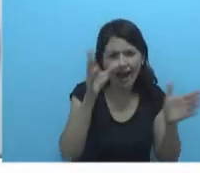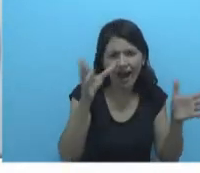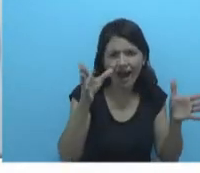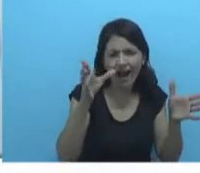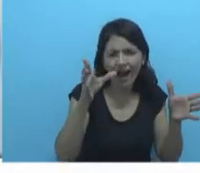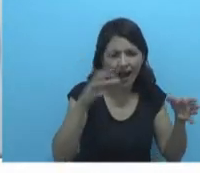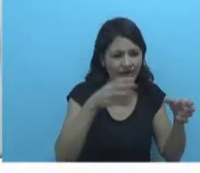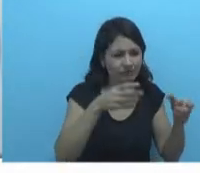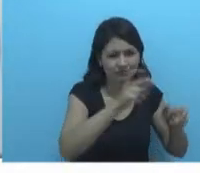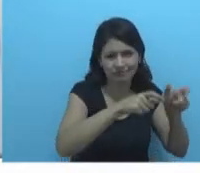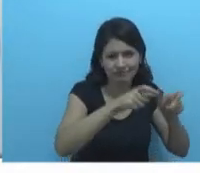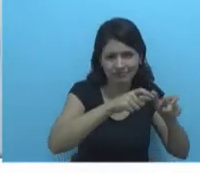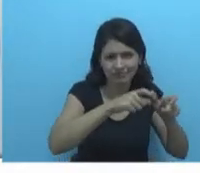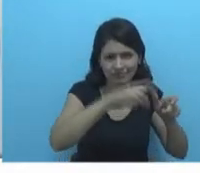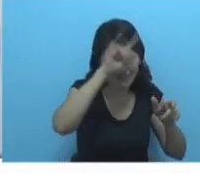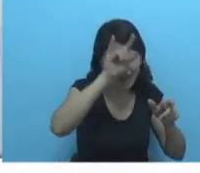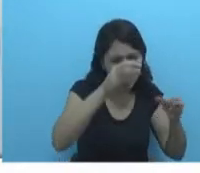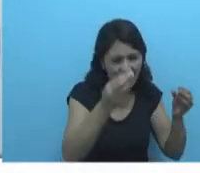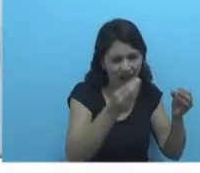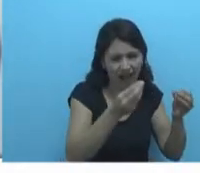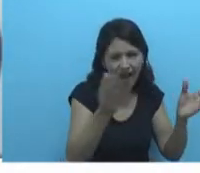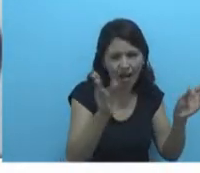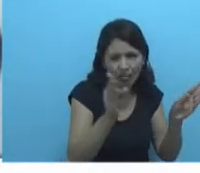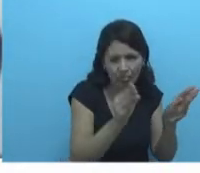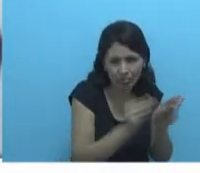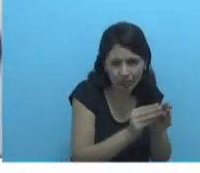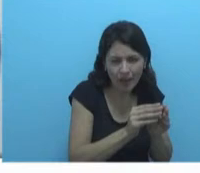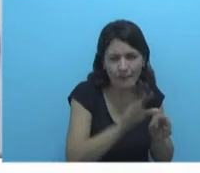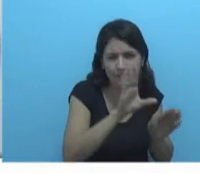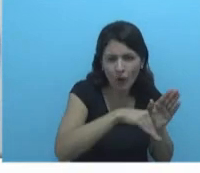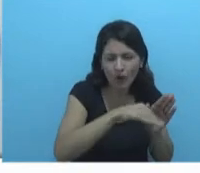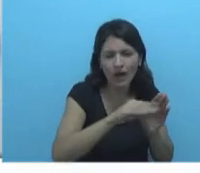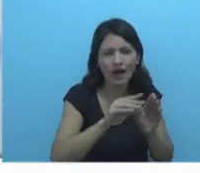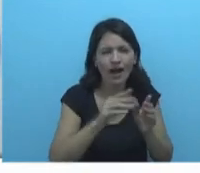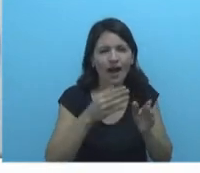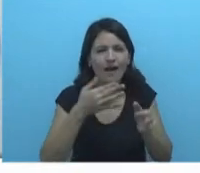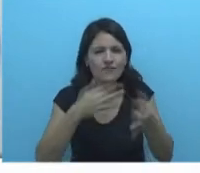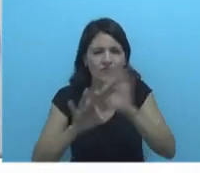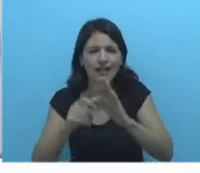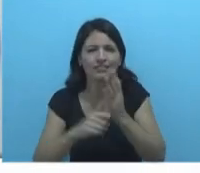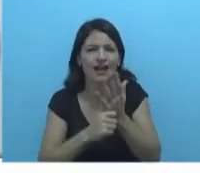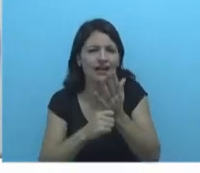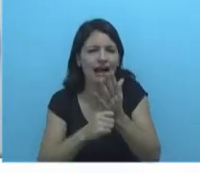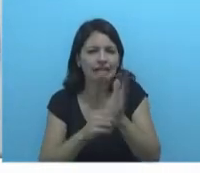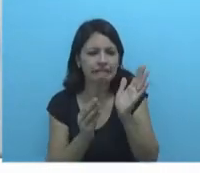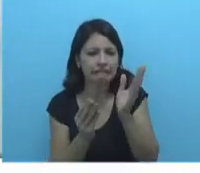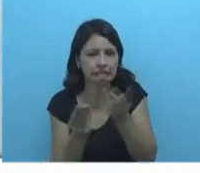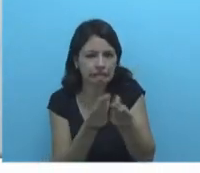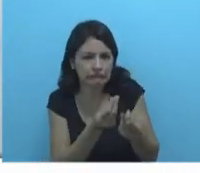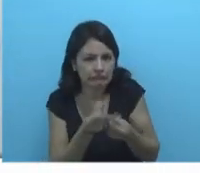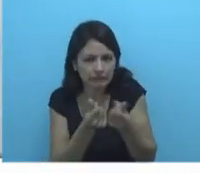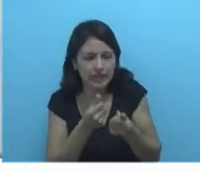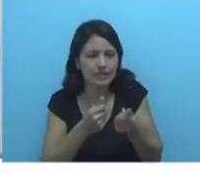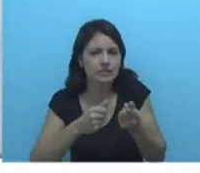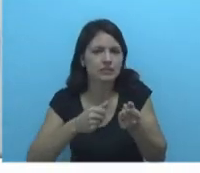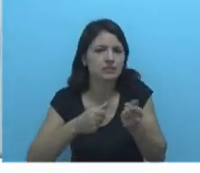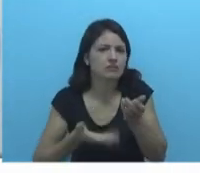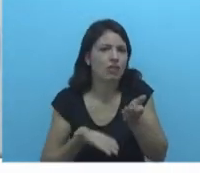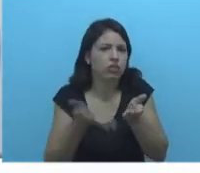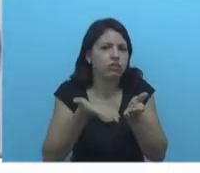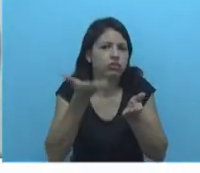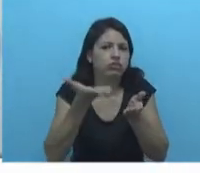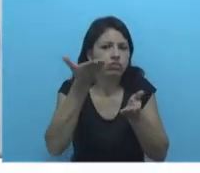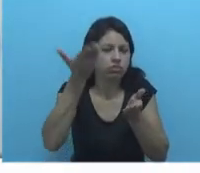debe saber seguramente el presidente de la Nación. Por eso decimos que la medida es absurda,